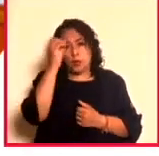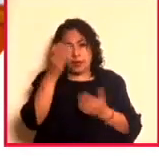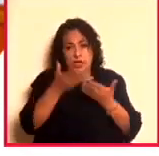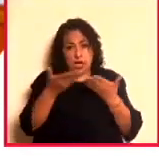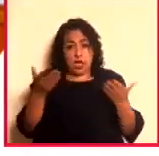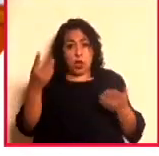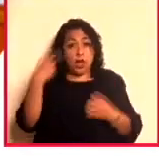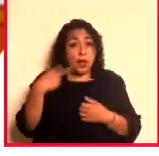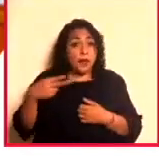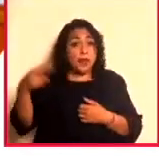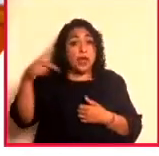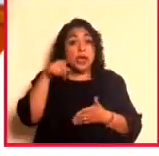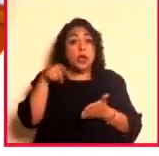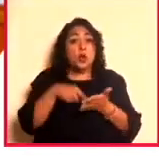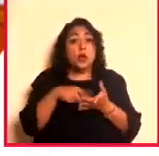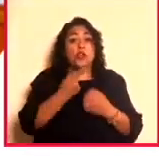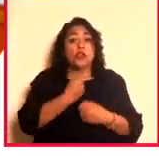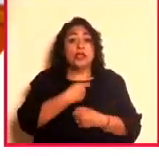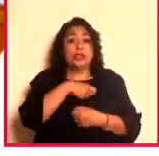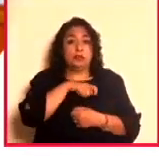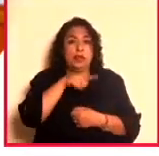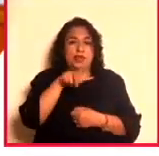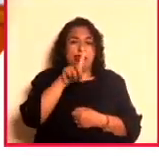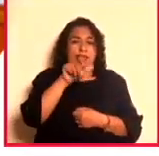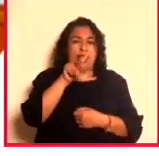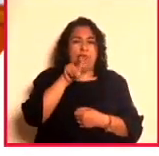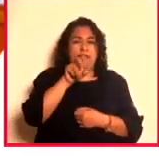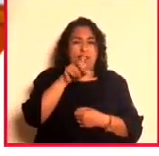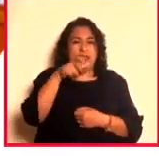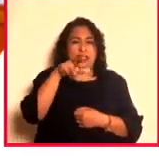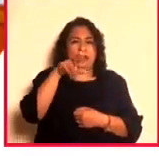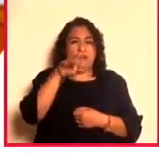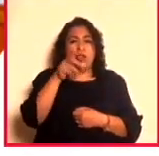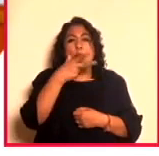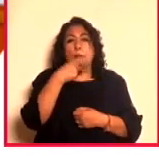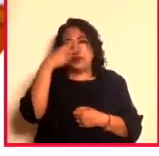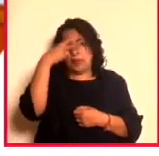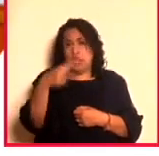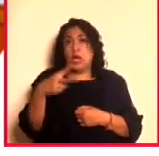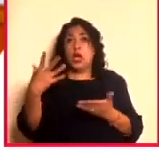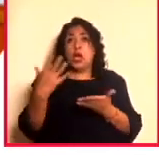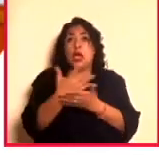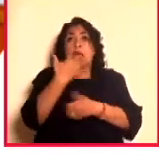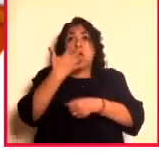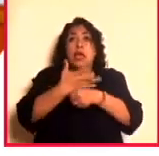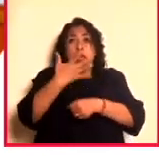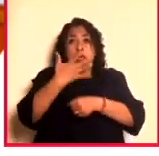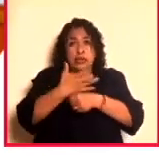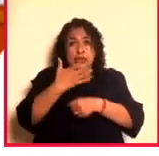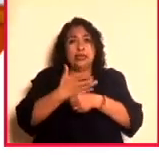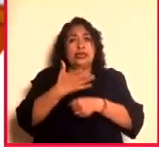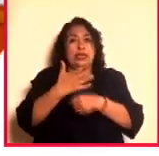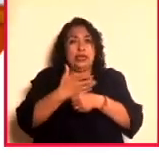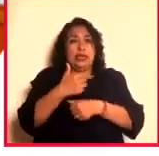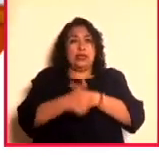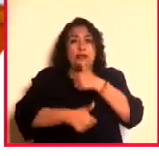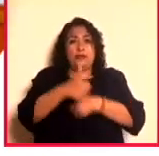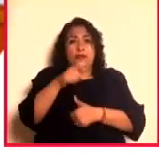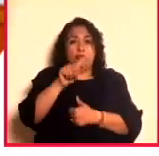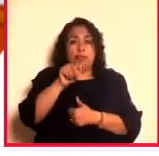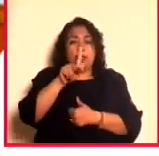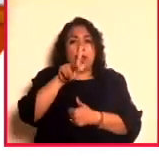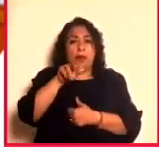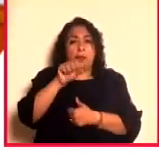Viajamos a España porque ya David Quevedo, mexicano, ganó el quinto campeonato mundial de tapas en la ciudad de Valladolid. Aquí está el